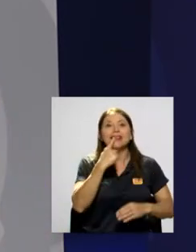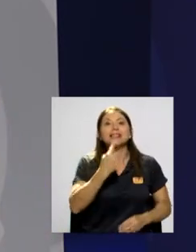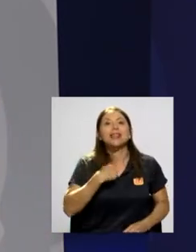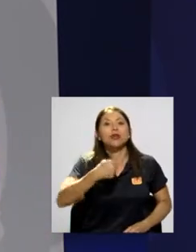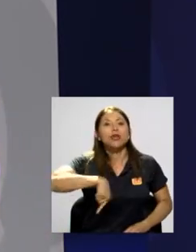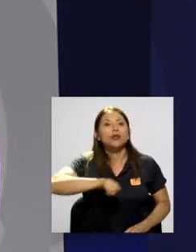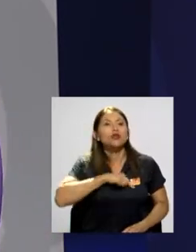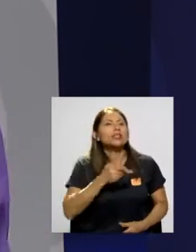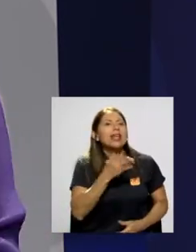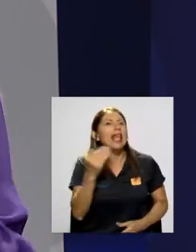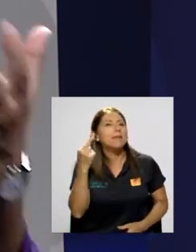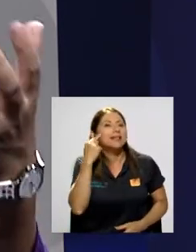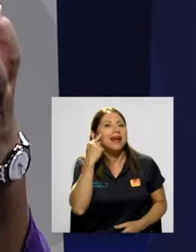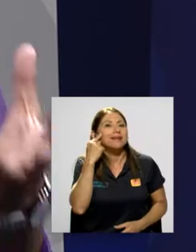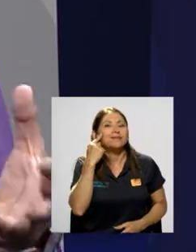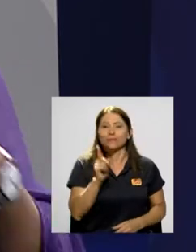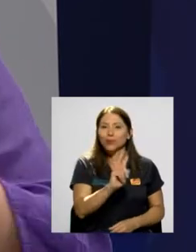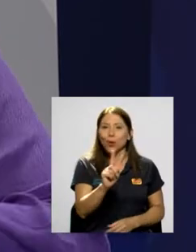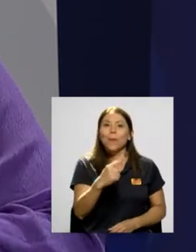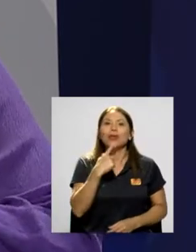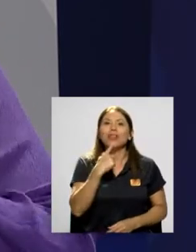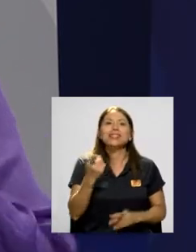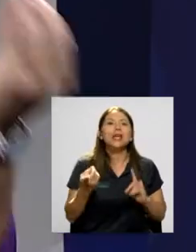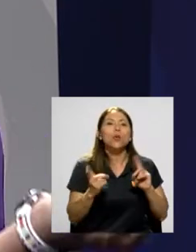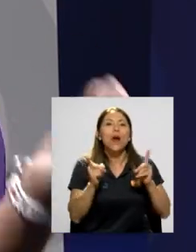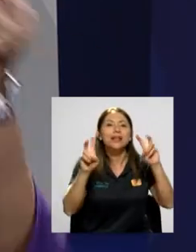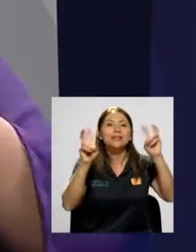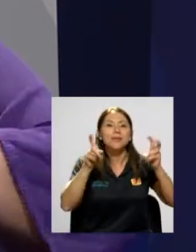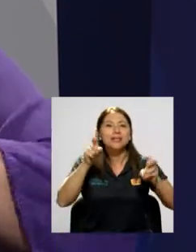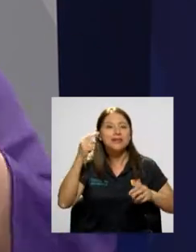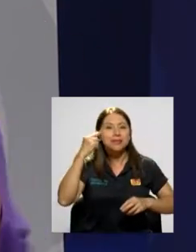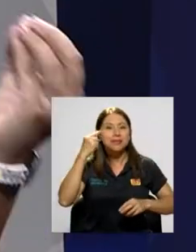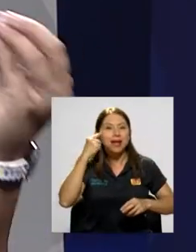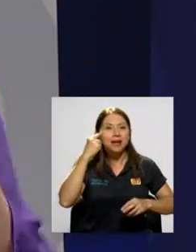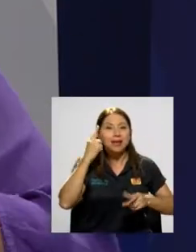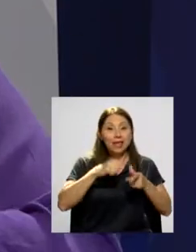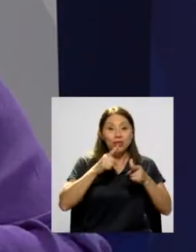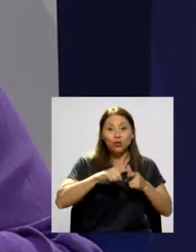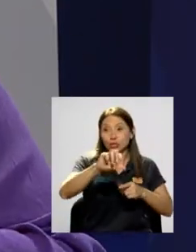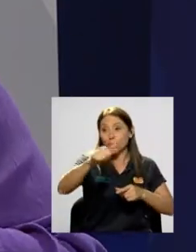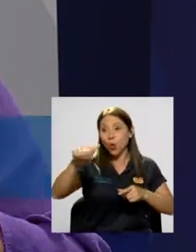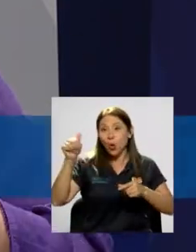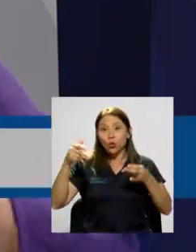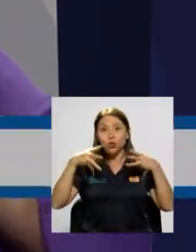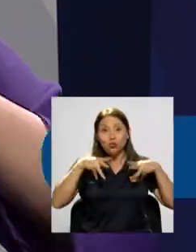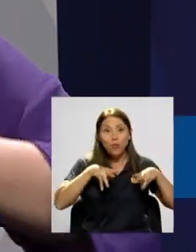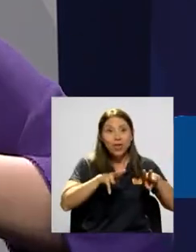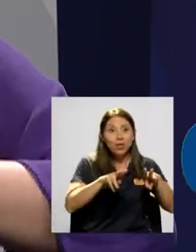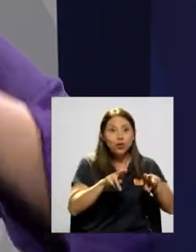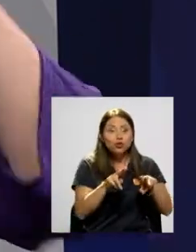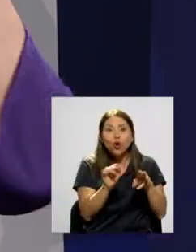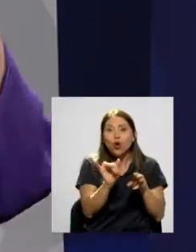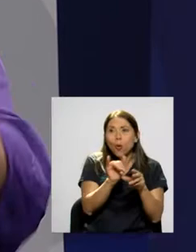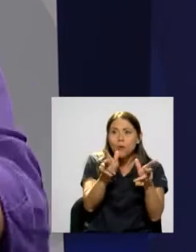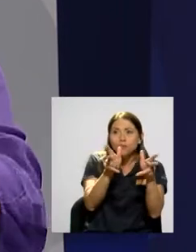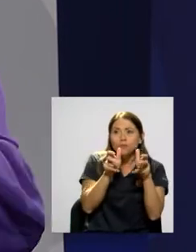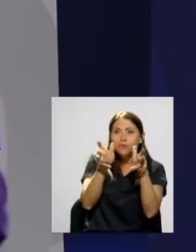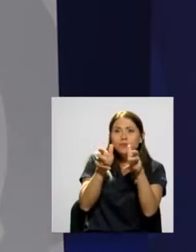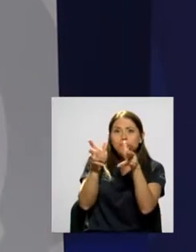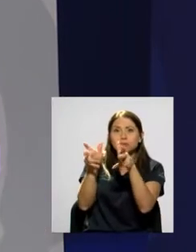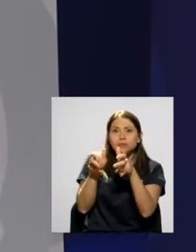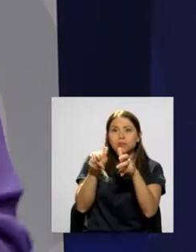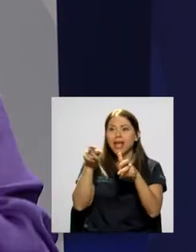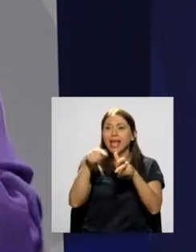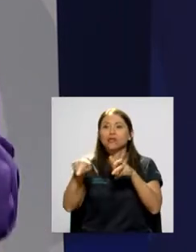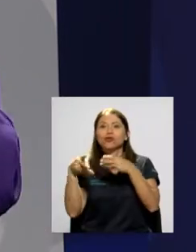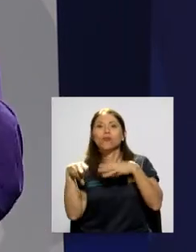temas pensar y discutir. Porque lo que pasa es que los otros medios empiezan a hacerse un poco eco de estos medios grandes, ¿verdad? Entonces los medios grandes colocan